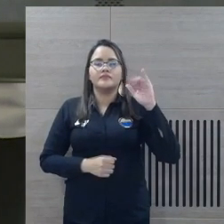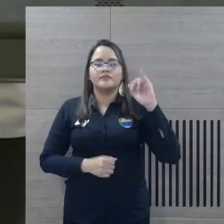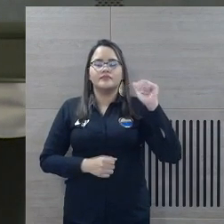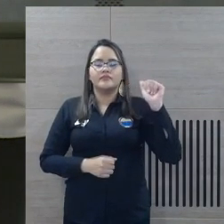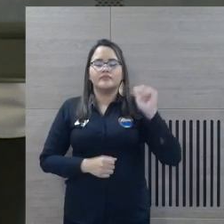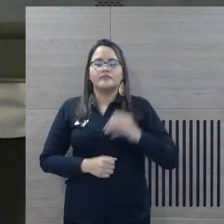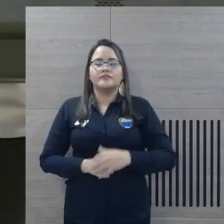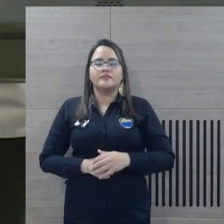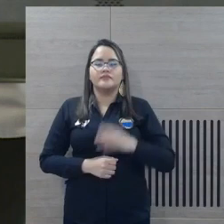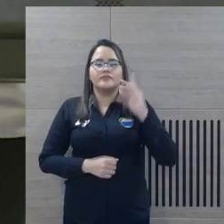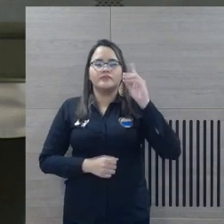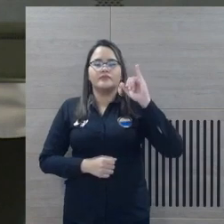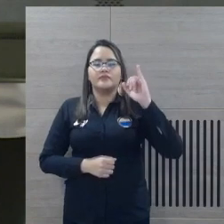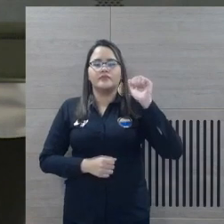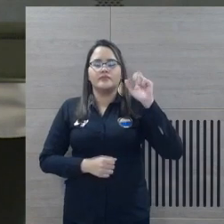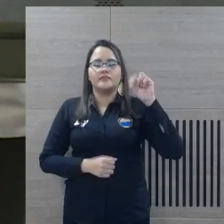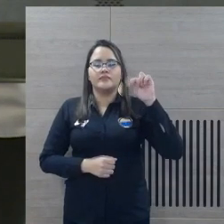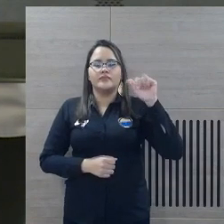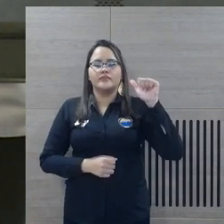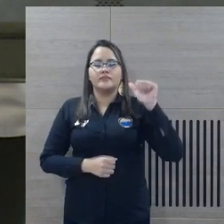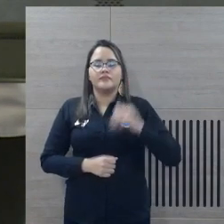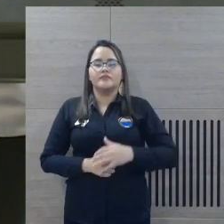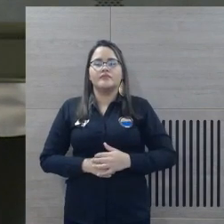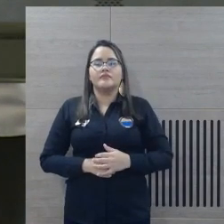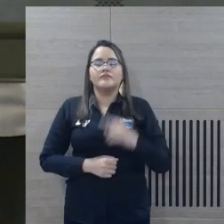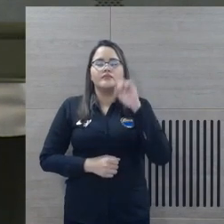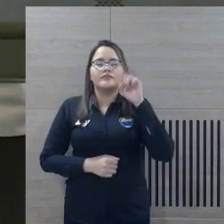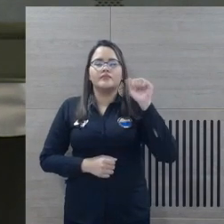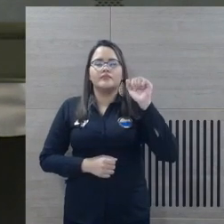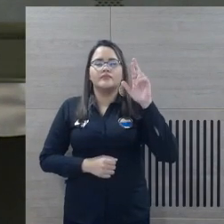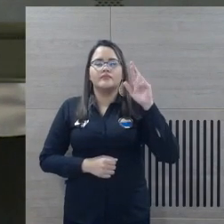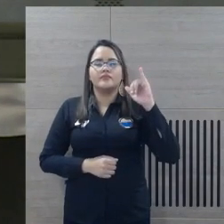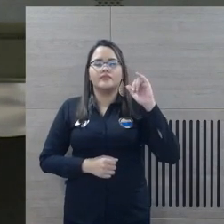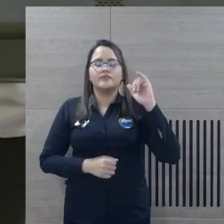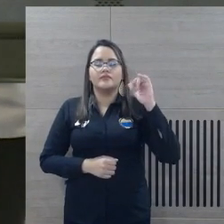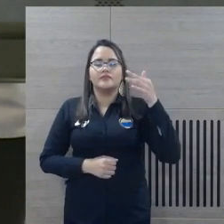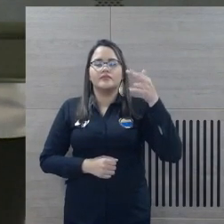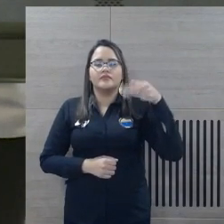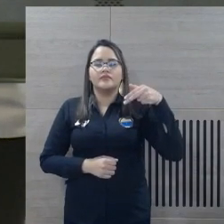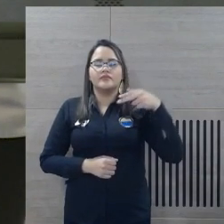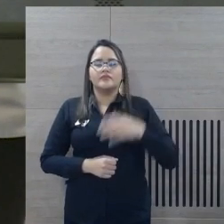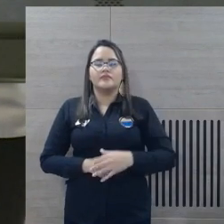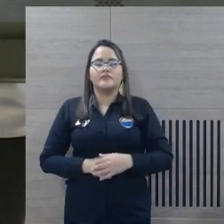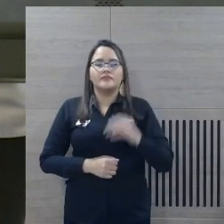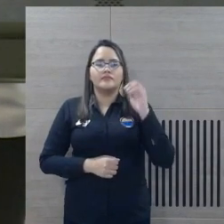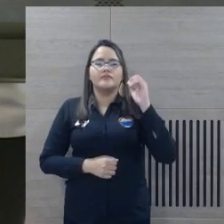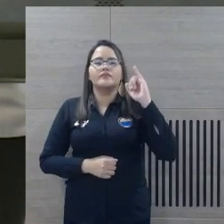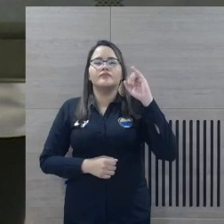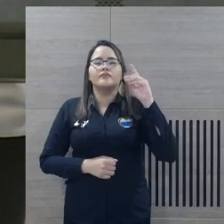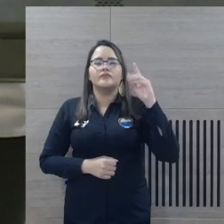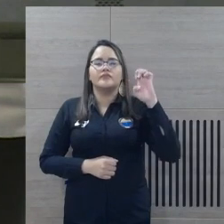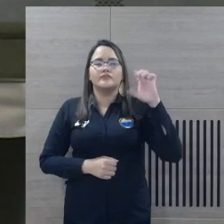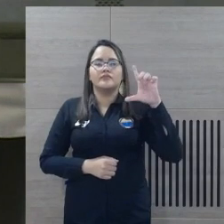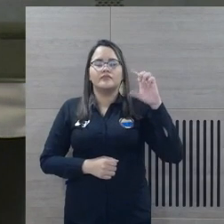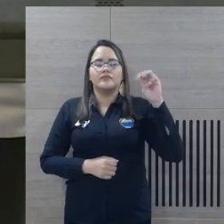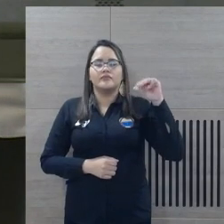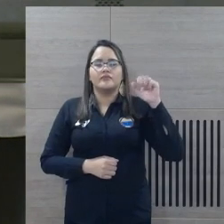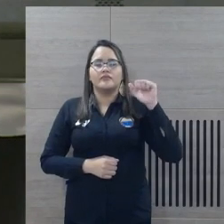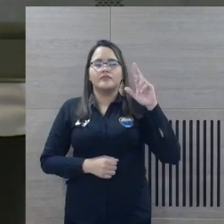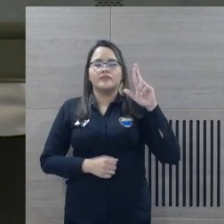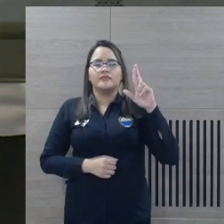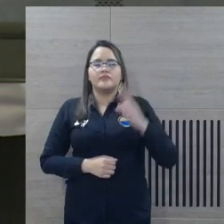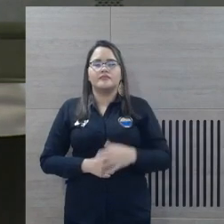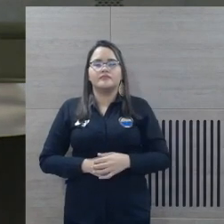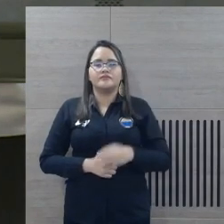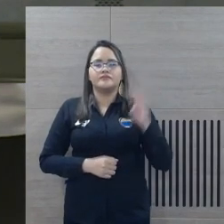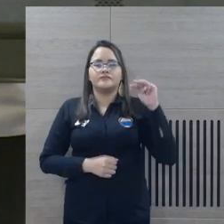León. Saret Gisela Núñez Raab. Ibemar Paballó Cardiles. María Fernanda Pontón Cadena. Elvia